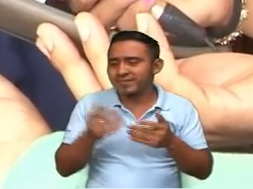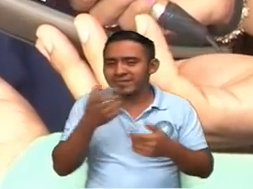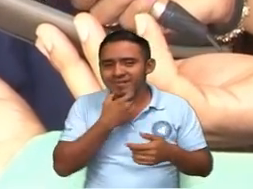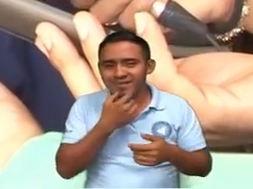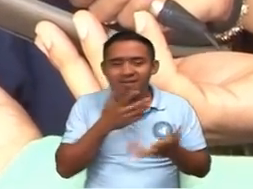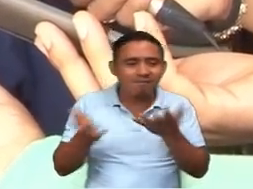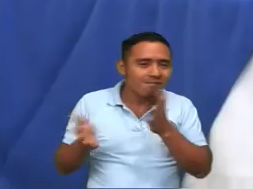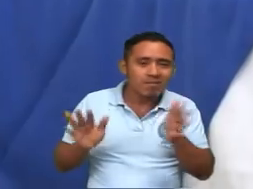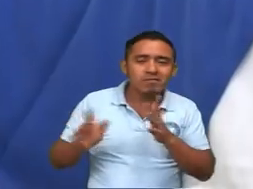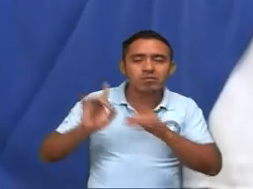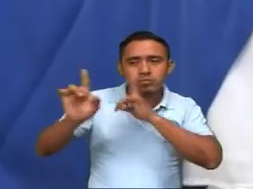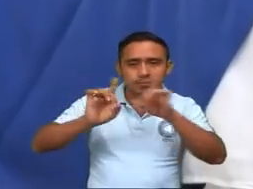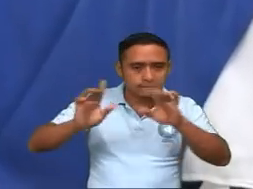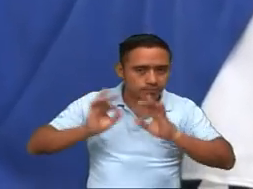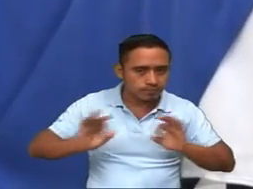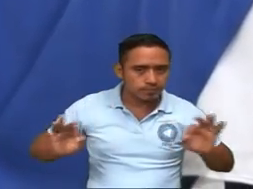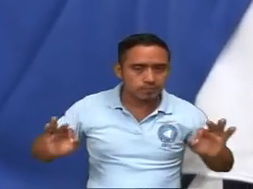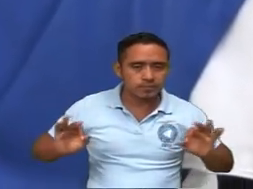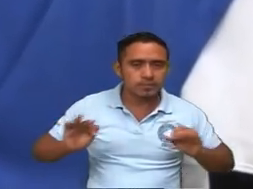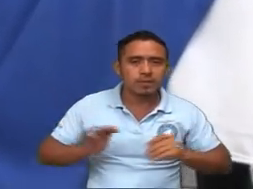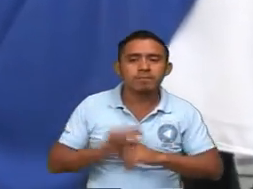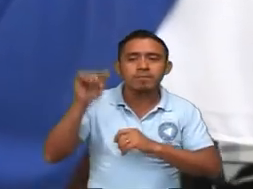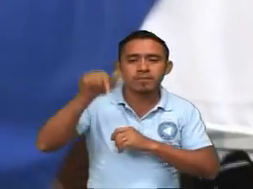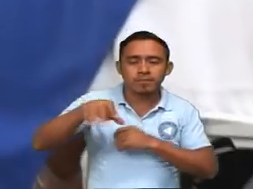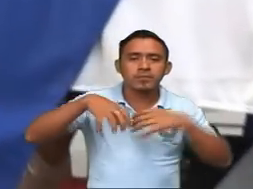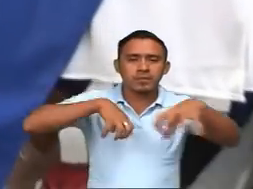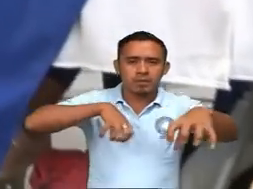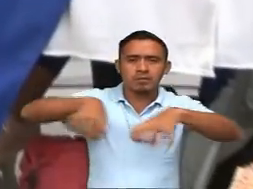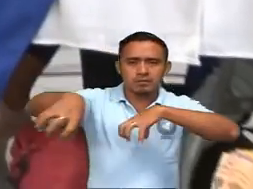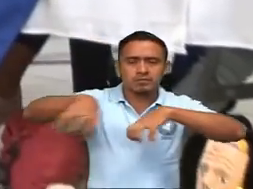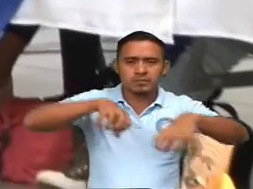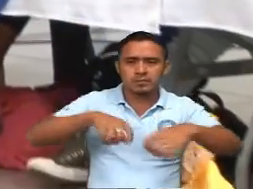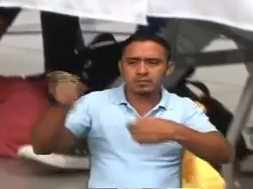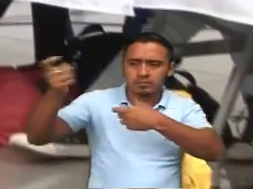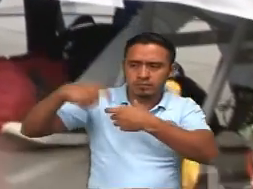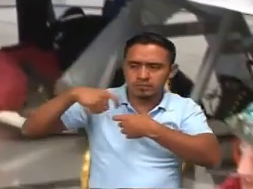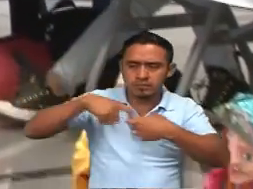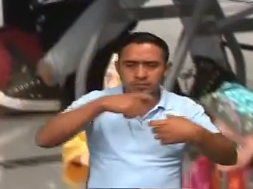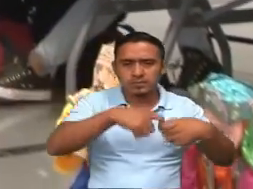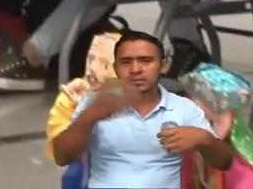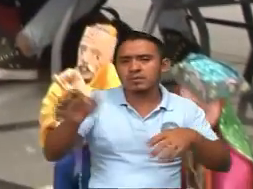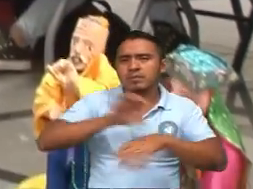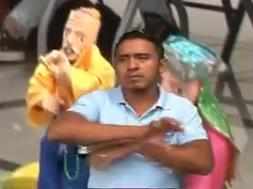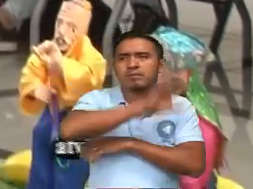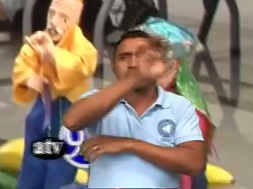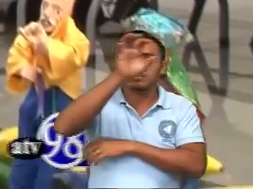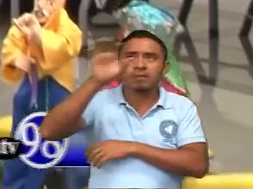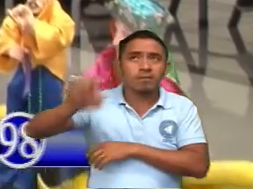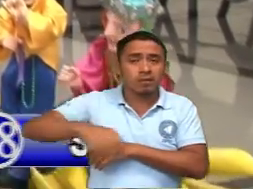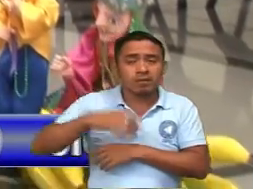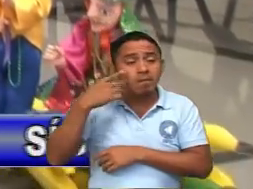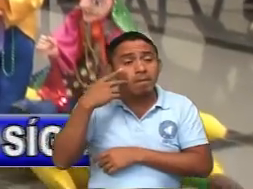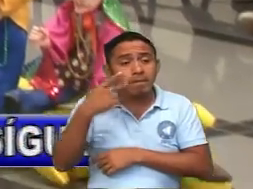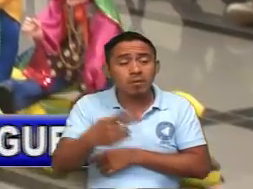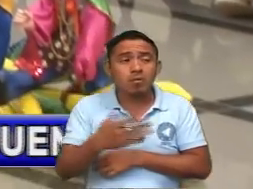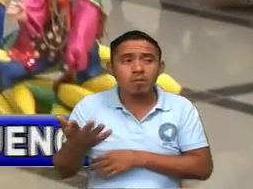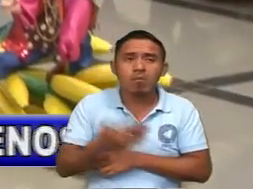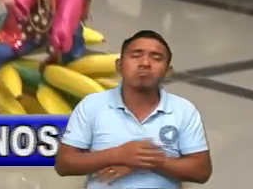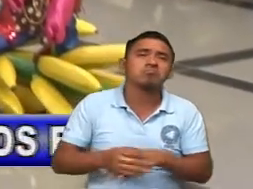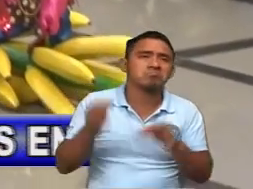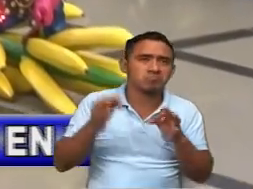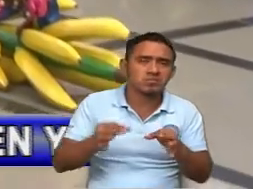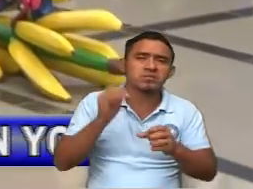competir sanamente. En la actividad estuvieron presentes coordinadores departamentales, quienes reconocieron la trayectoria